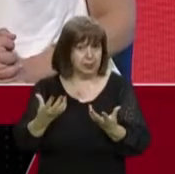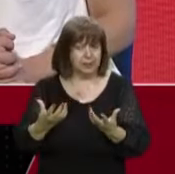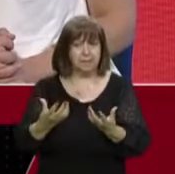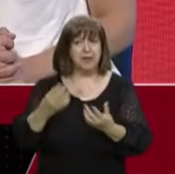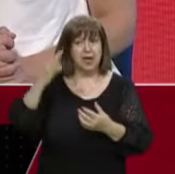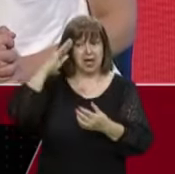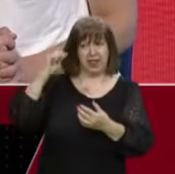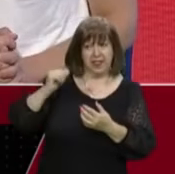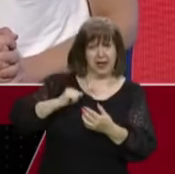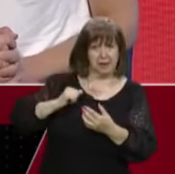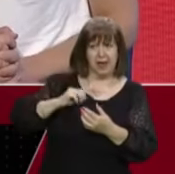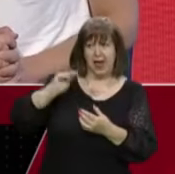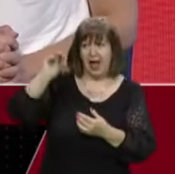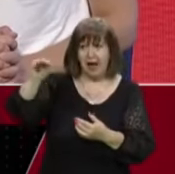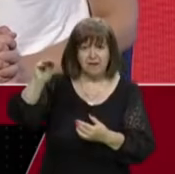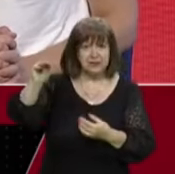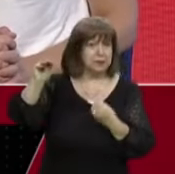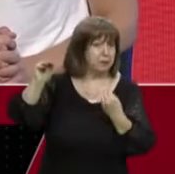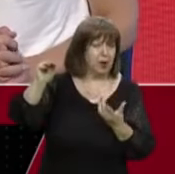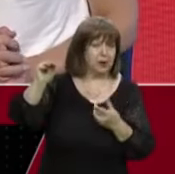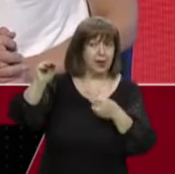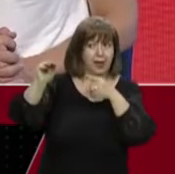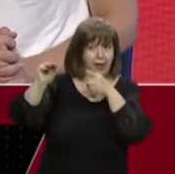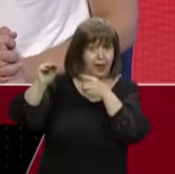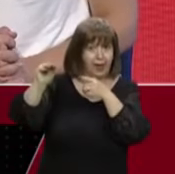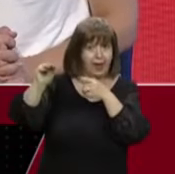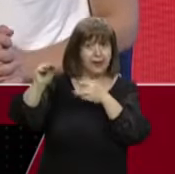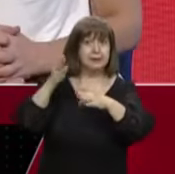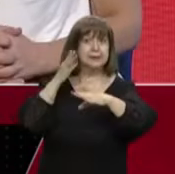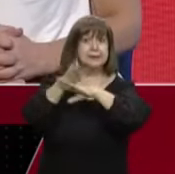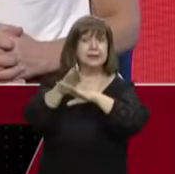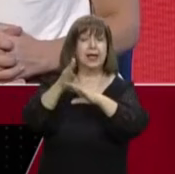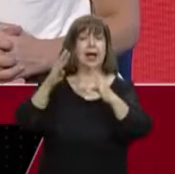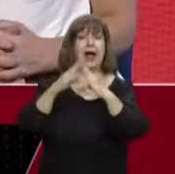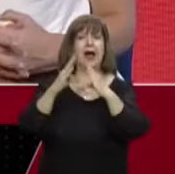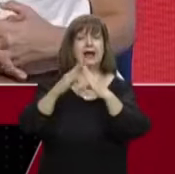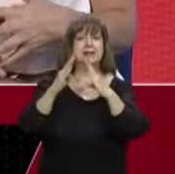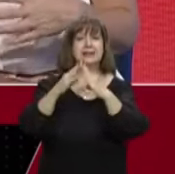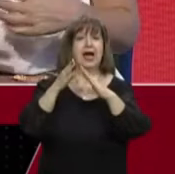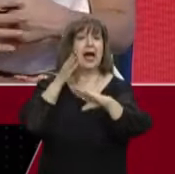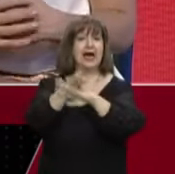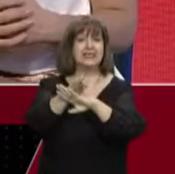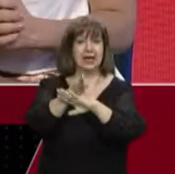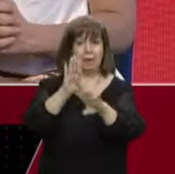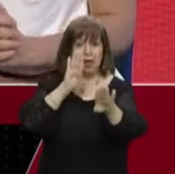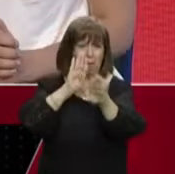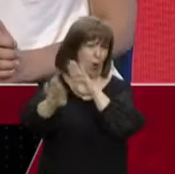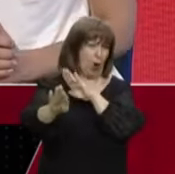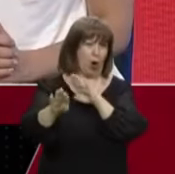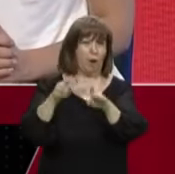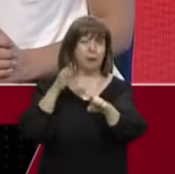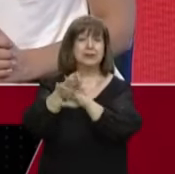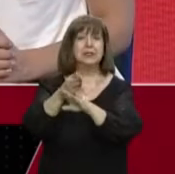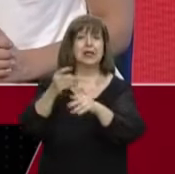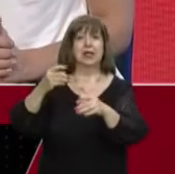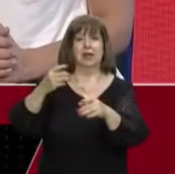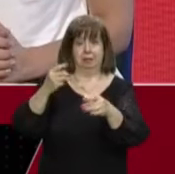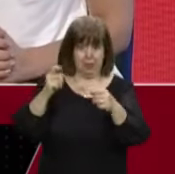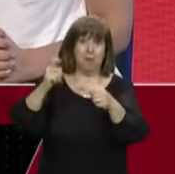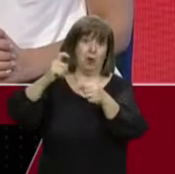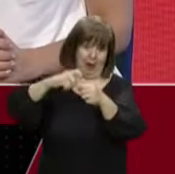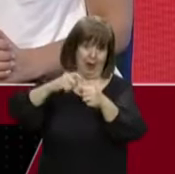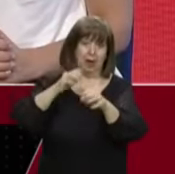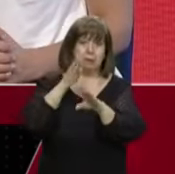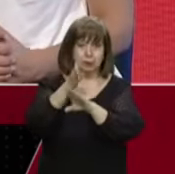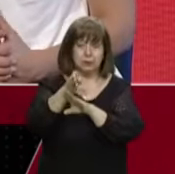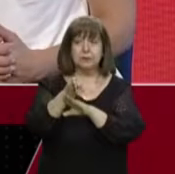qué Gendarmería? Ellos realizaron todos los allanamientos en una vivienda de aquí del departamento de Malargüe.